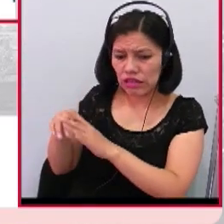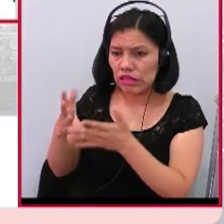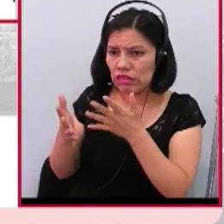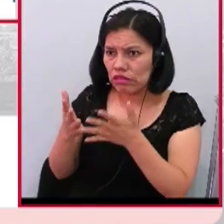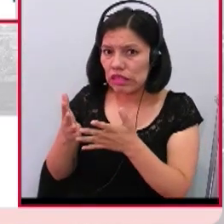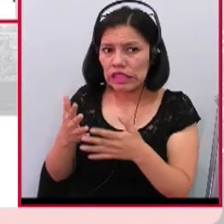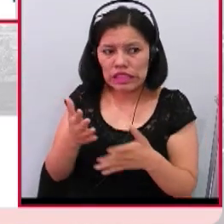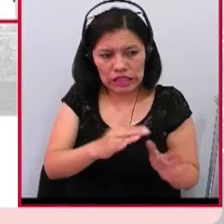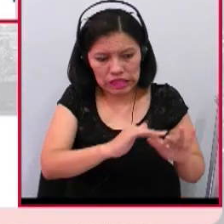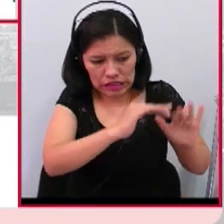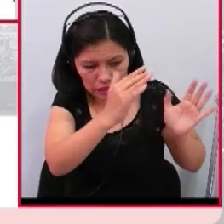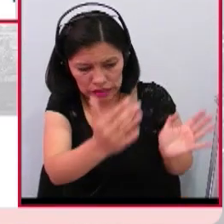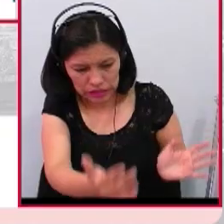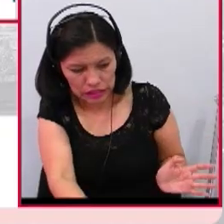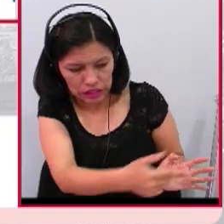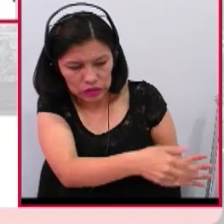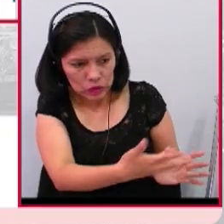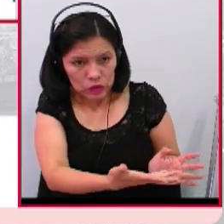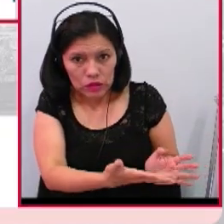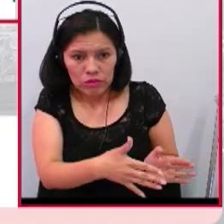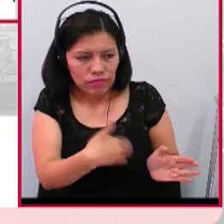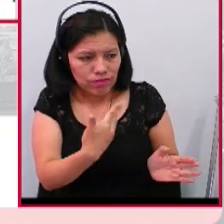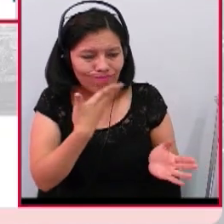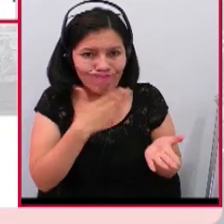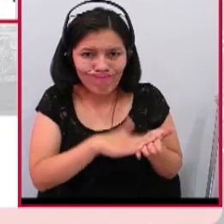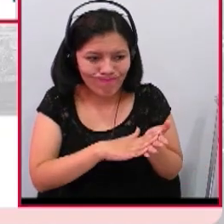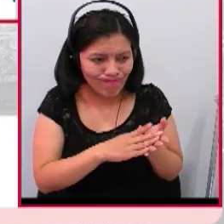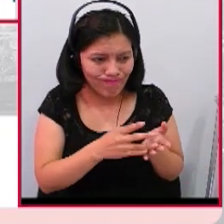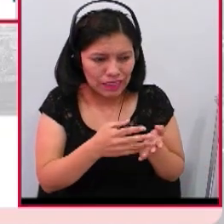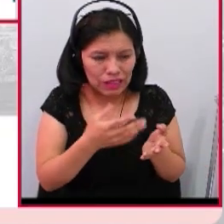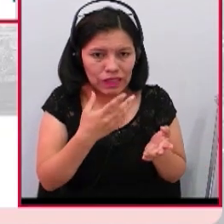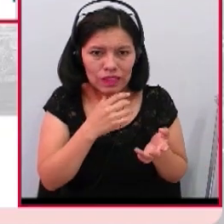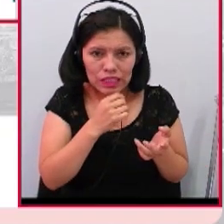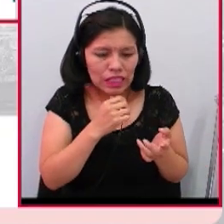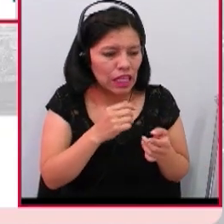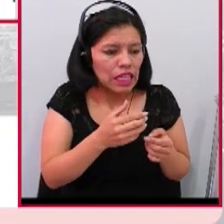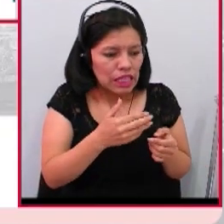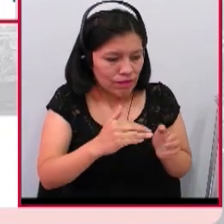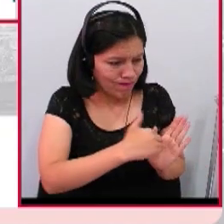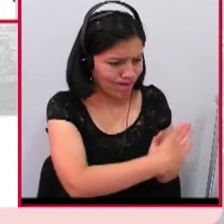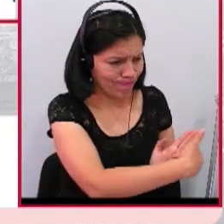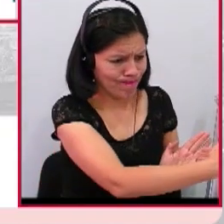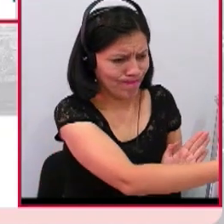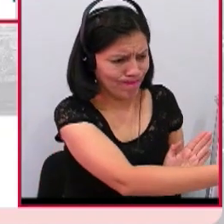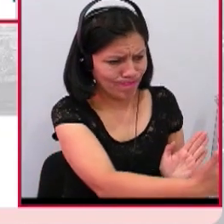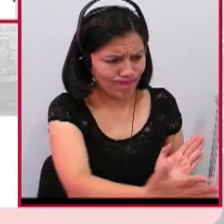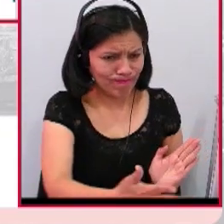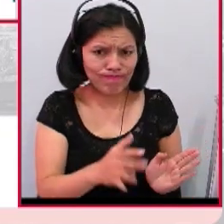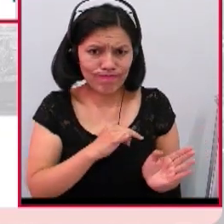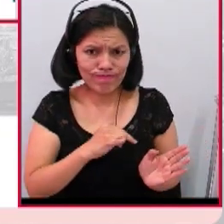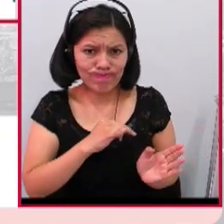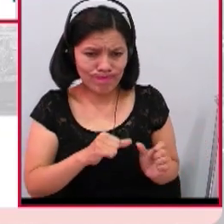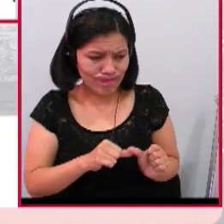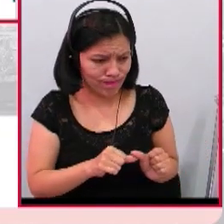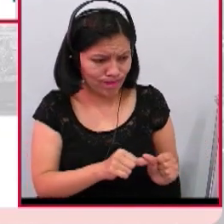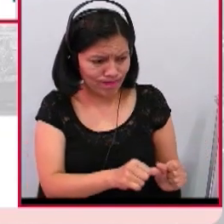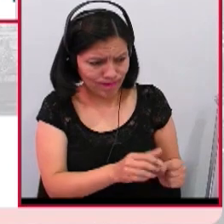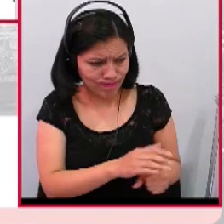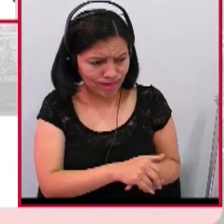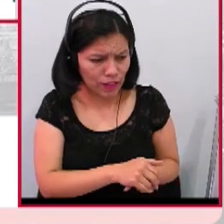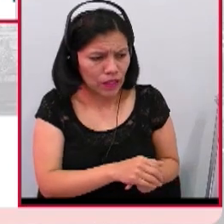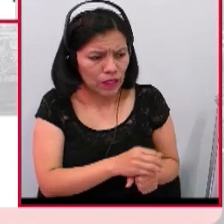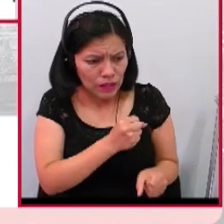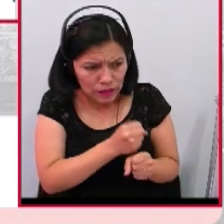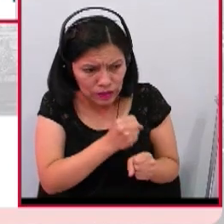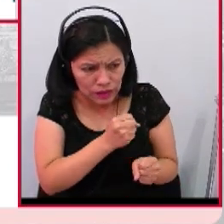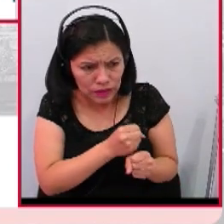no sea adecuada, anula esas toberas, no ingresa aire por esa zona, se recubre con escoria y yo sigo operando por los del costado y sigo